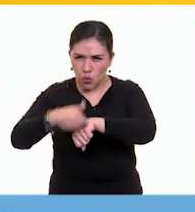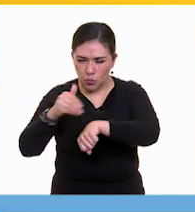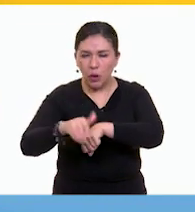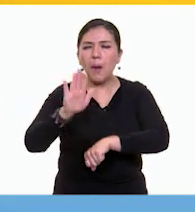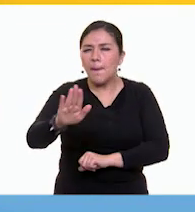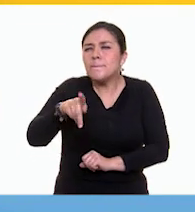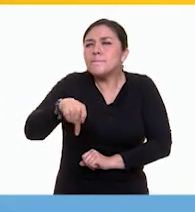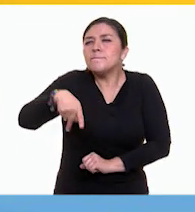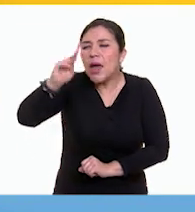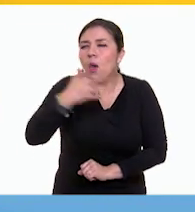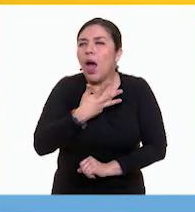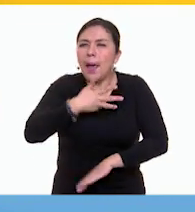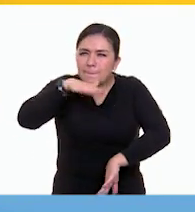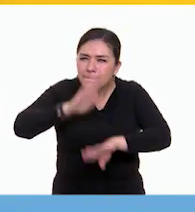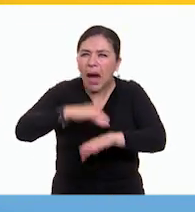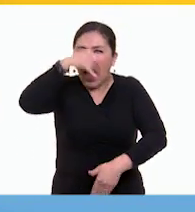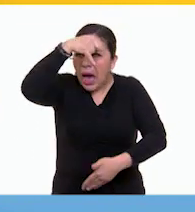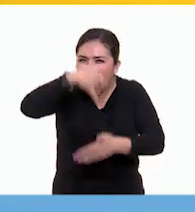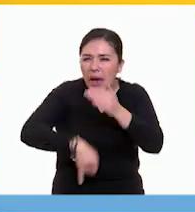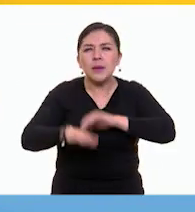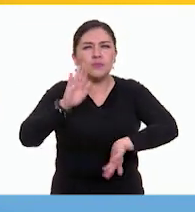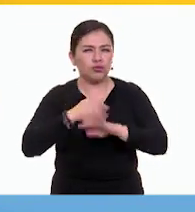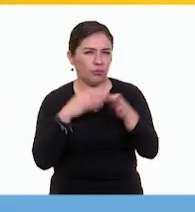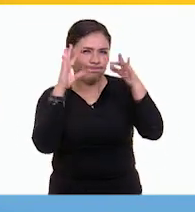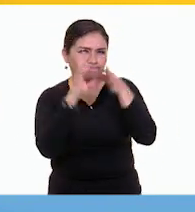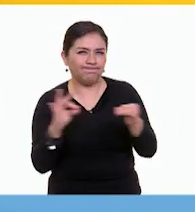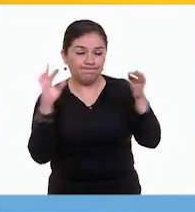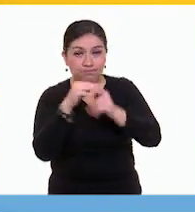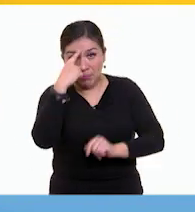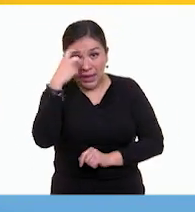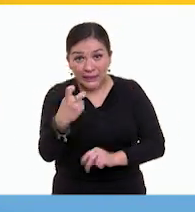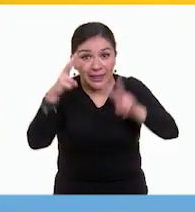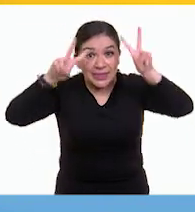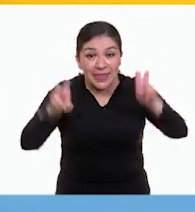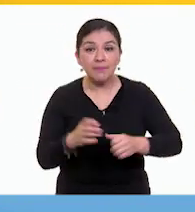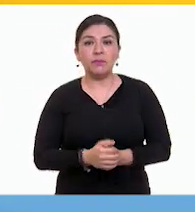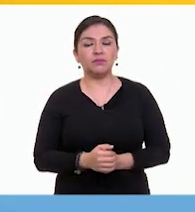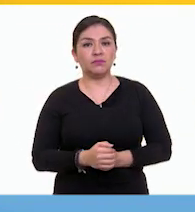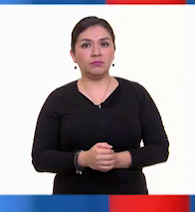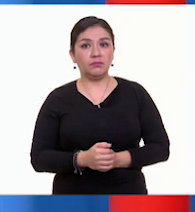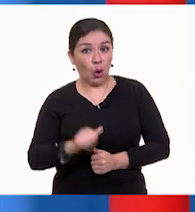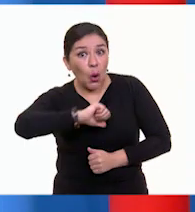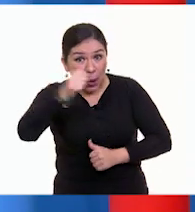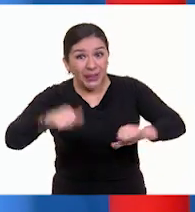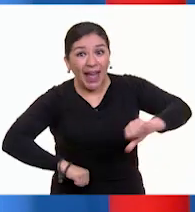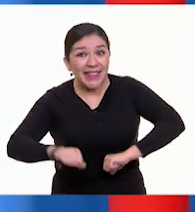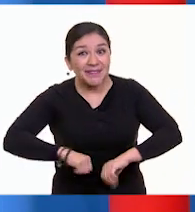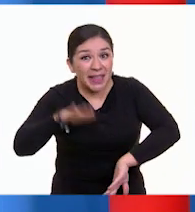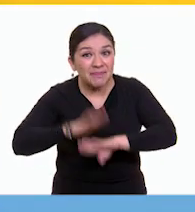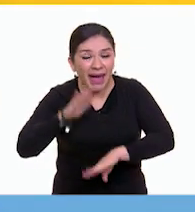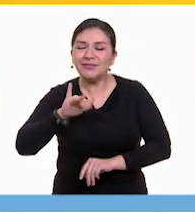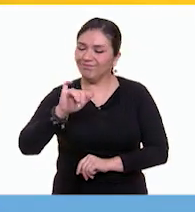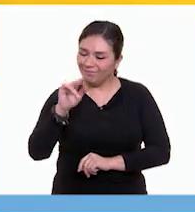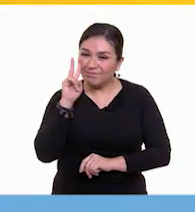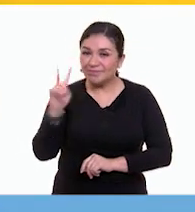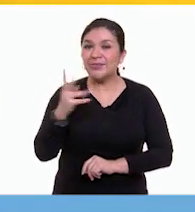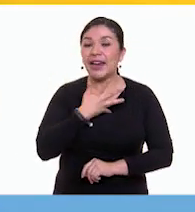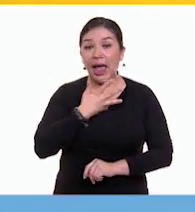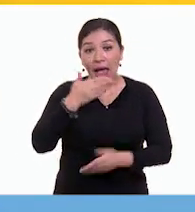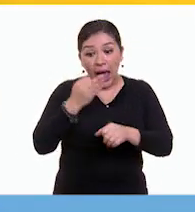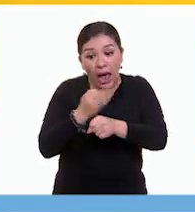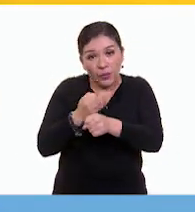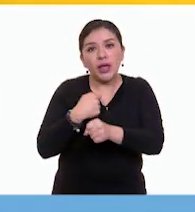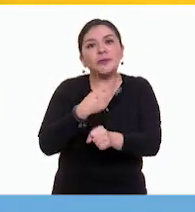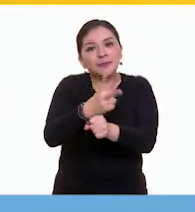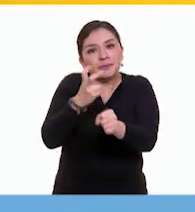pero hay aún mucho más para hablar de los múltiplos. ¿Tenemos otra actividad, maestra? Claro, para continuar